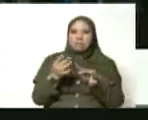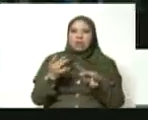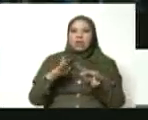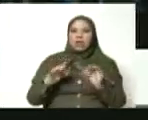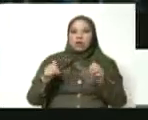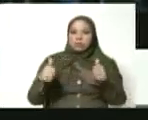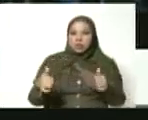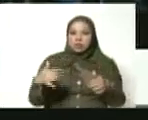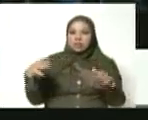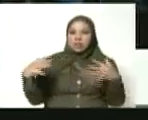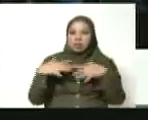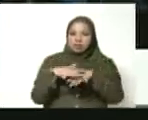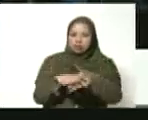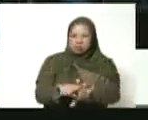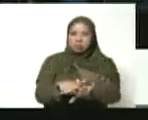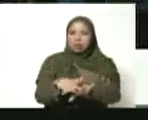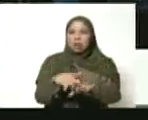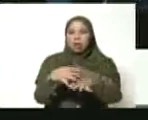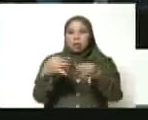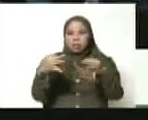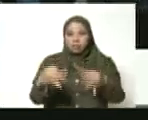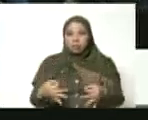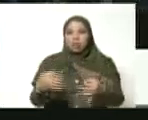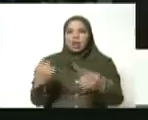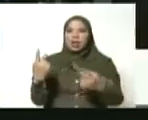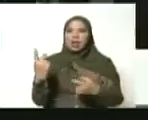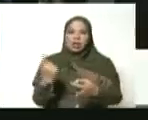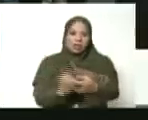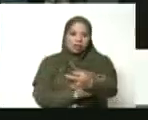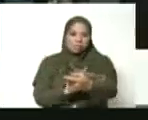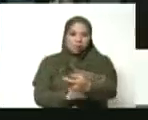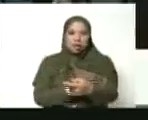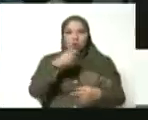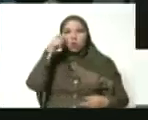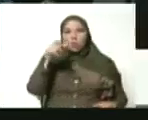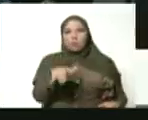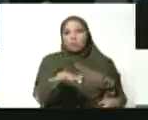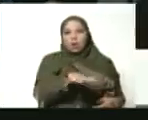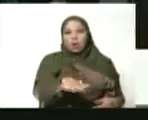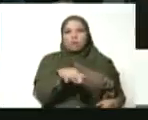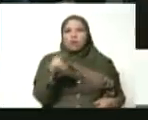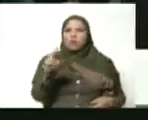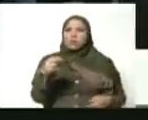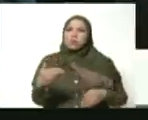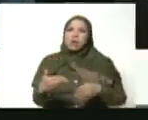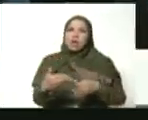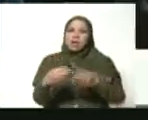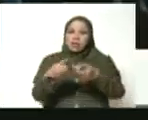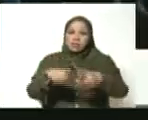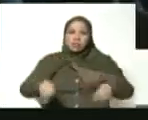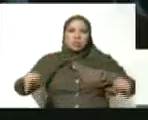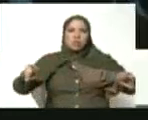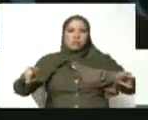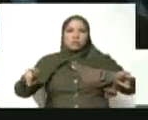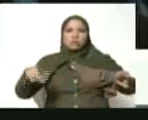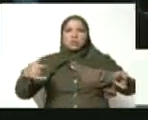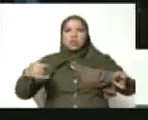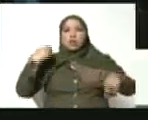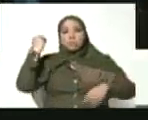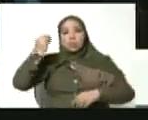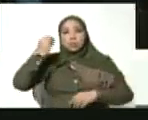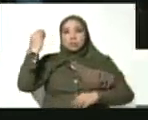verdadera integración de dos pueblos hermanos que nunca han debido estar separados. Creemos que en Colombia se